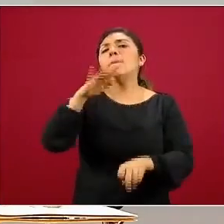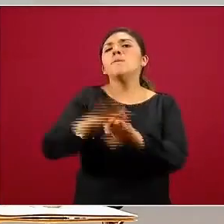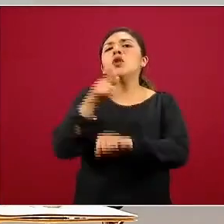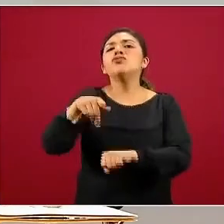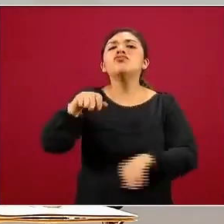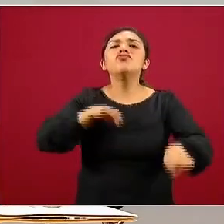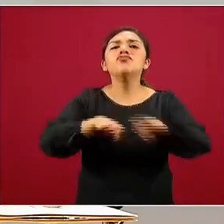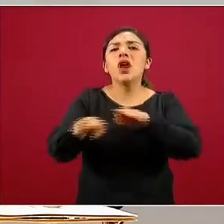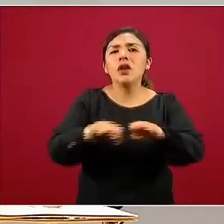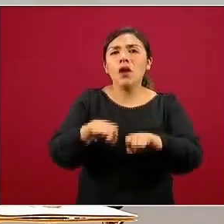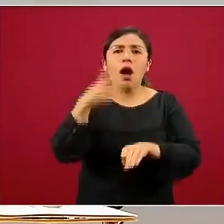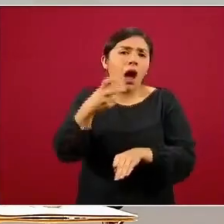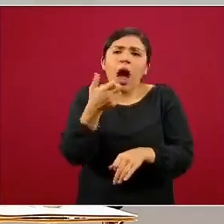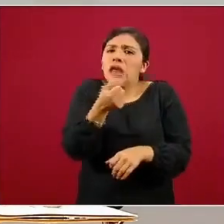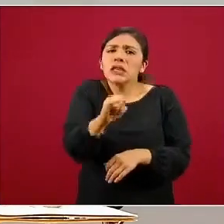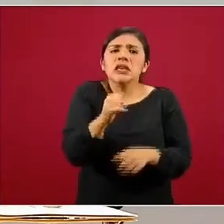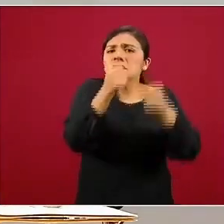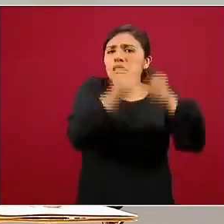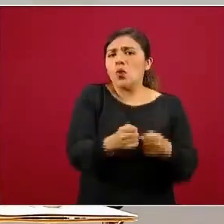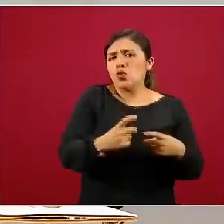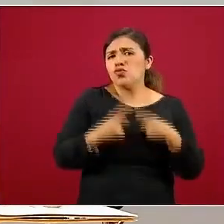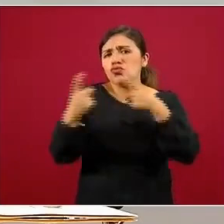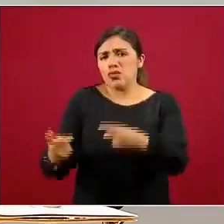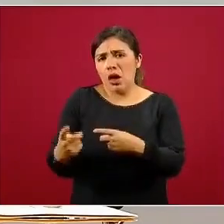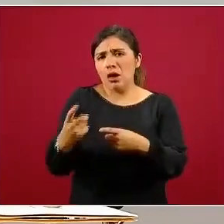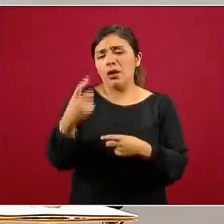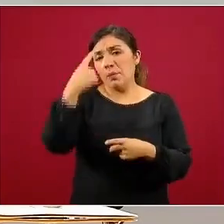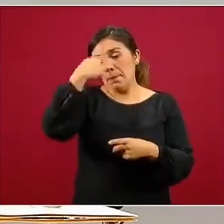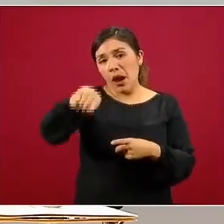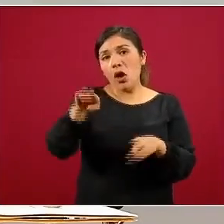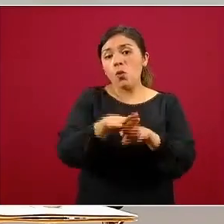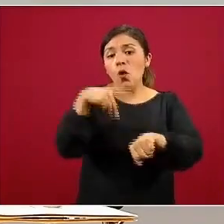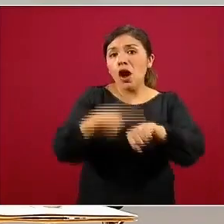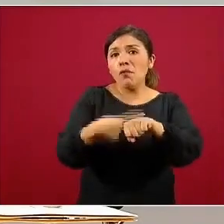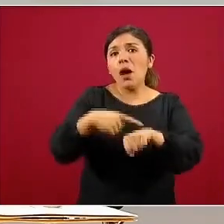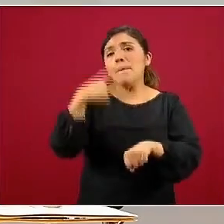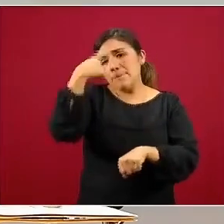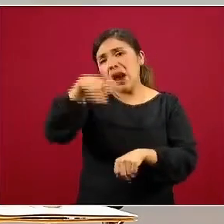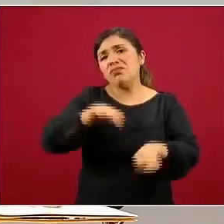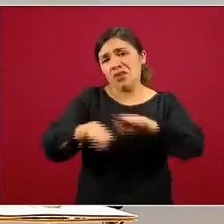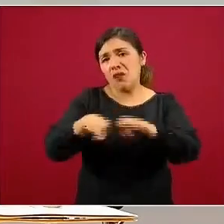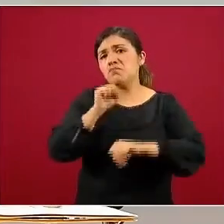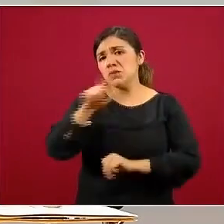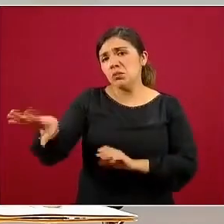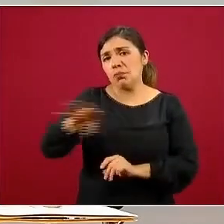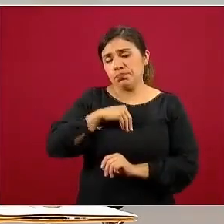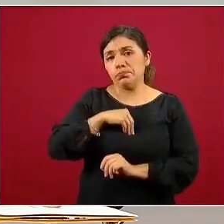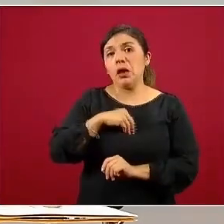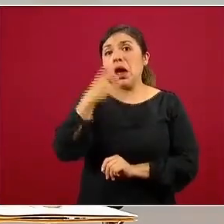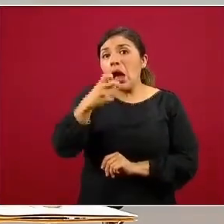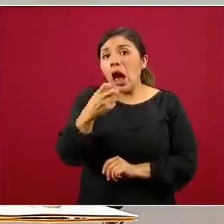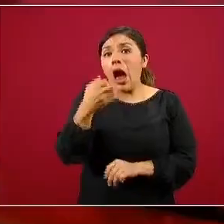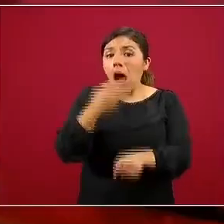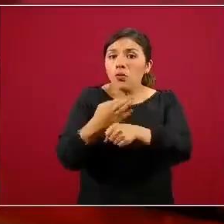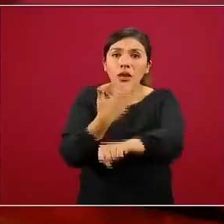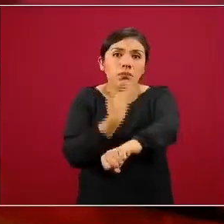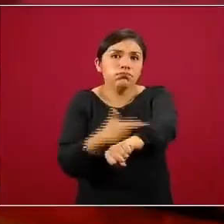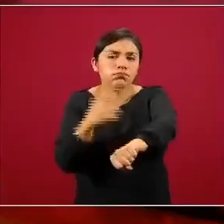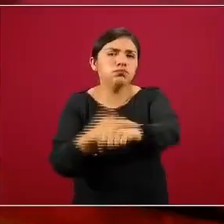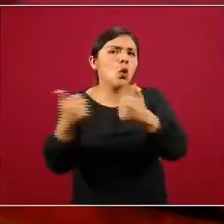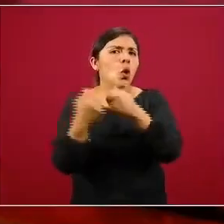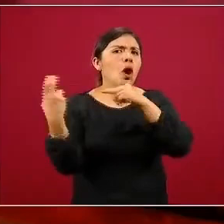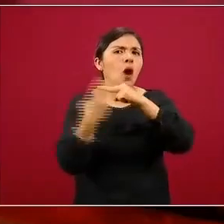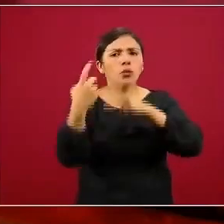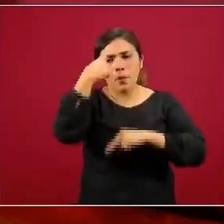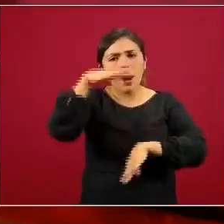de trabajo. Es uno de nuestros seguros, justamente como enfermedad del trabajo. Es un proceso que estamos